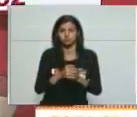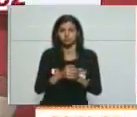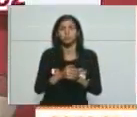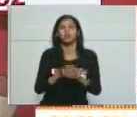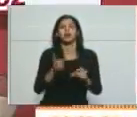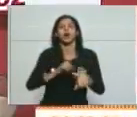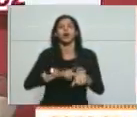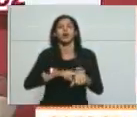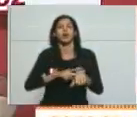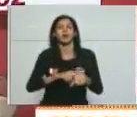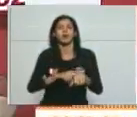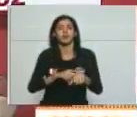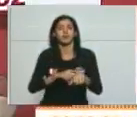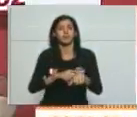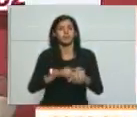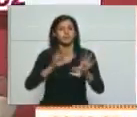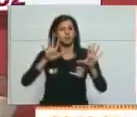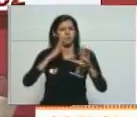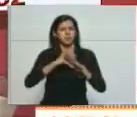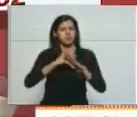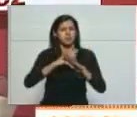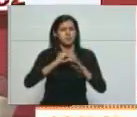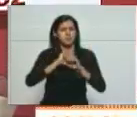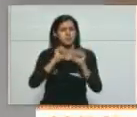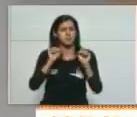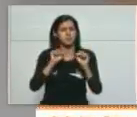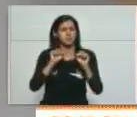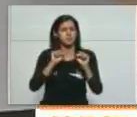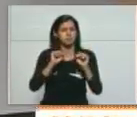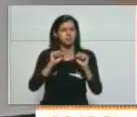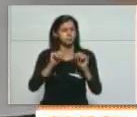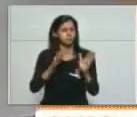raro? ¿O es que yo soy un mal pensado? Perdónenme.